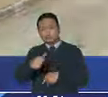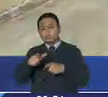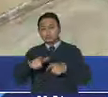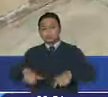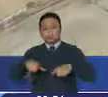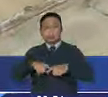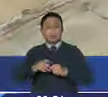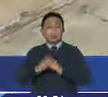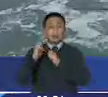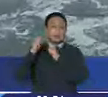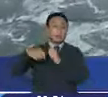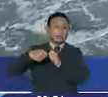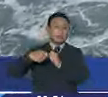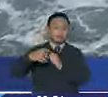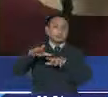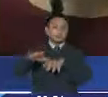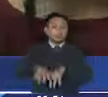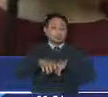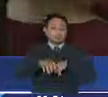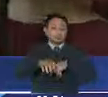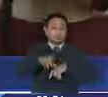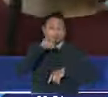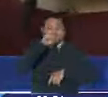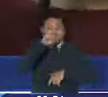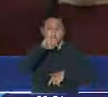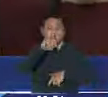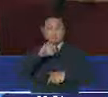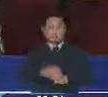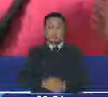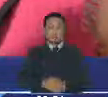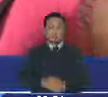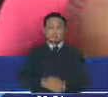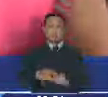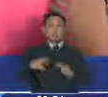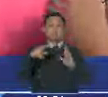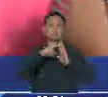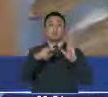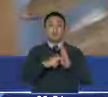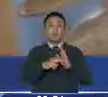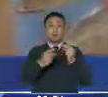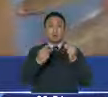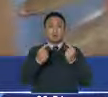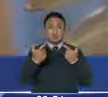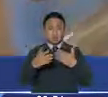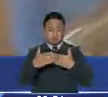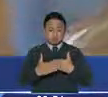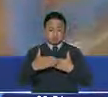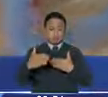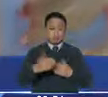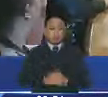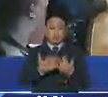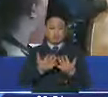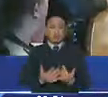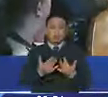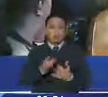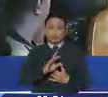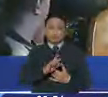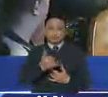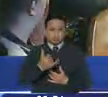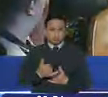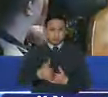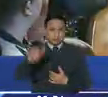del pesquero, agrícola, avícola, pecuario, y que la norma entre de inmediato en vigencia sin esperar moratoria. En